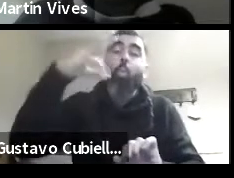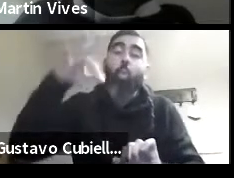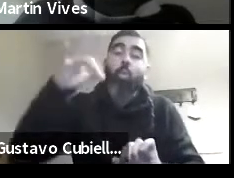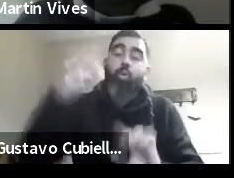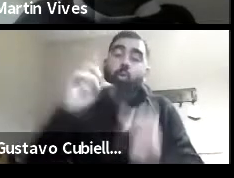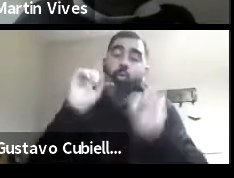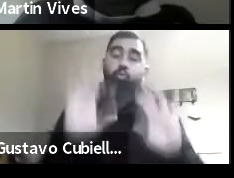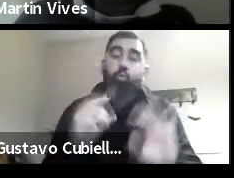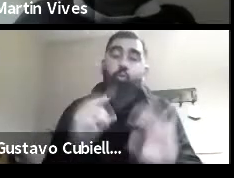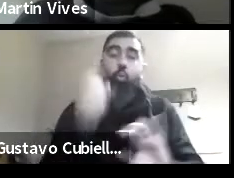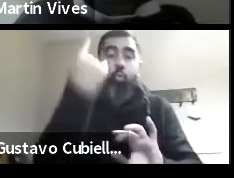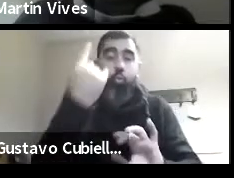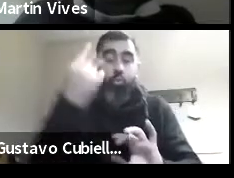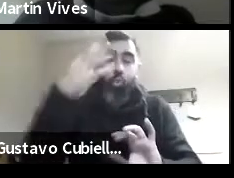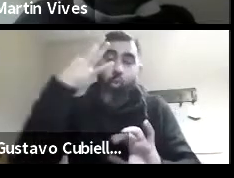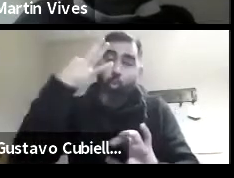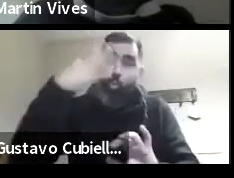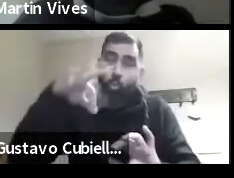tiene la